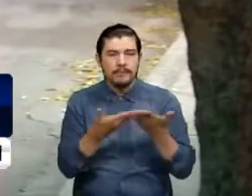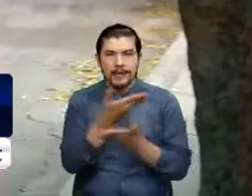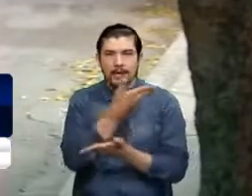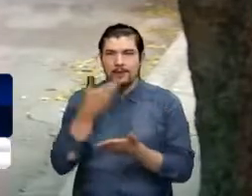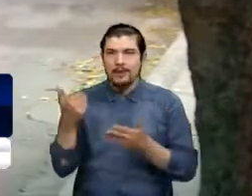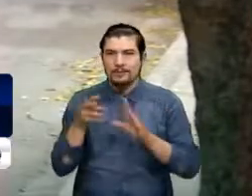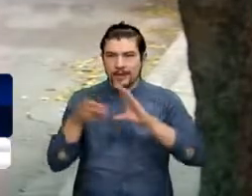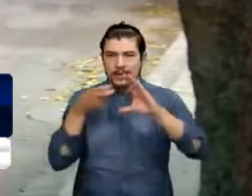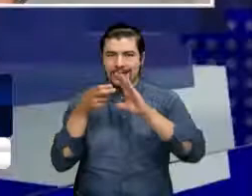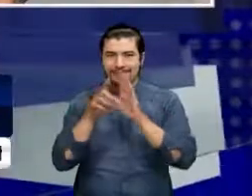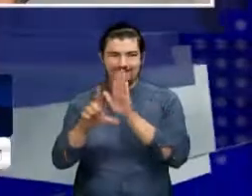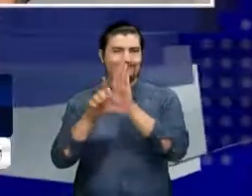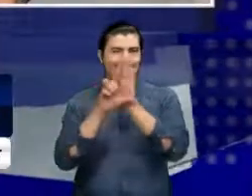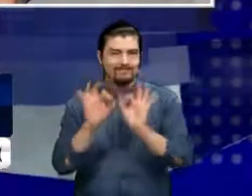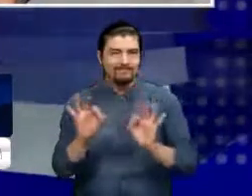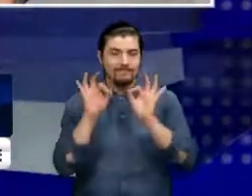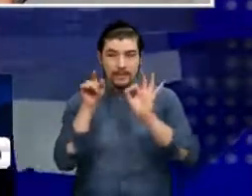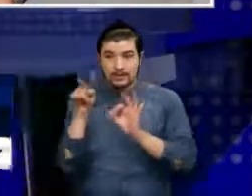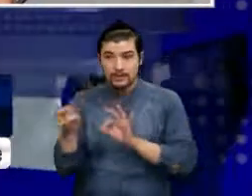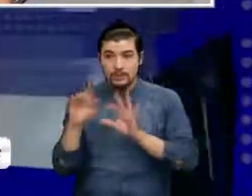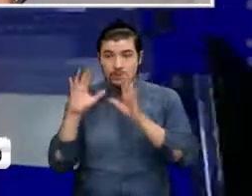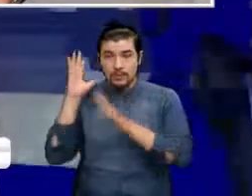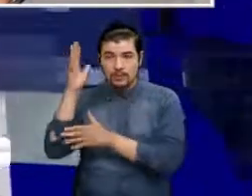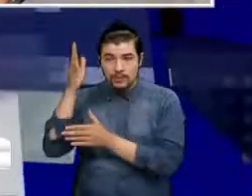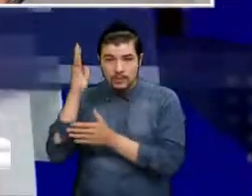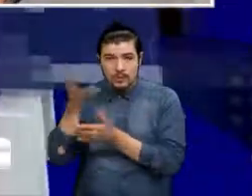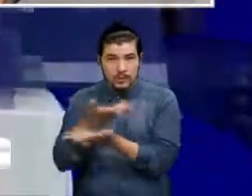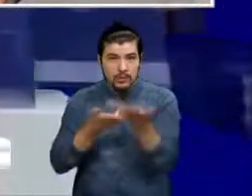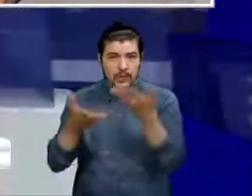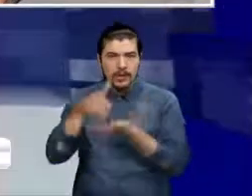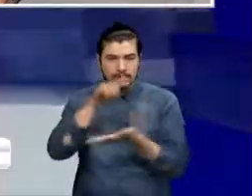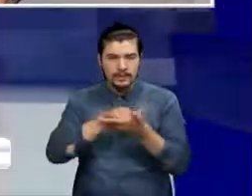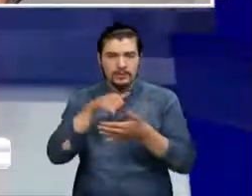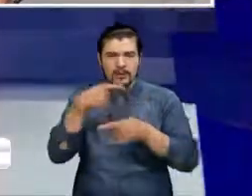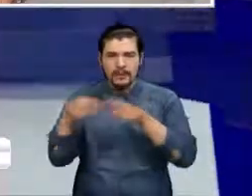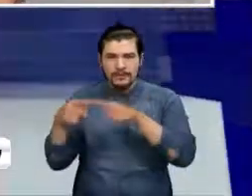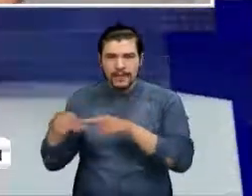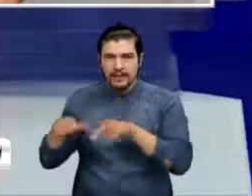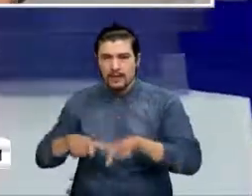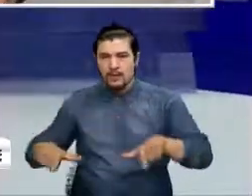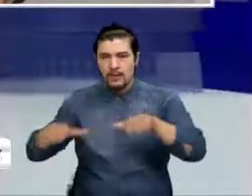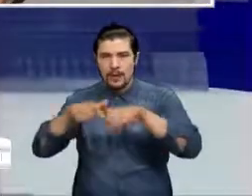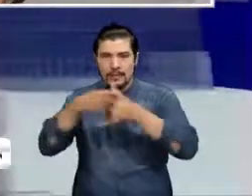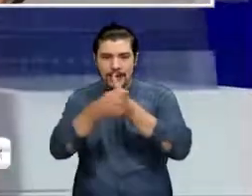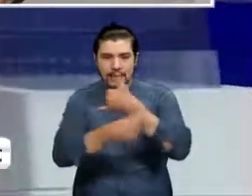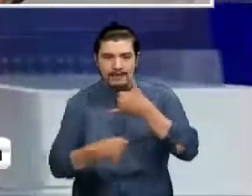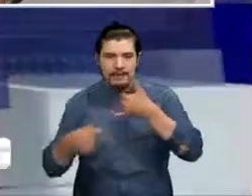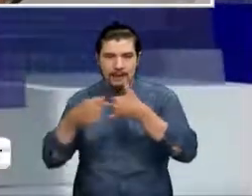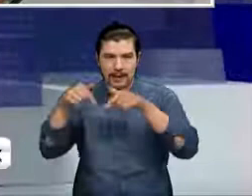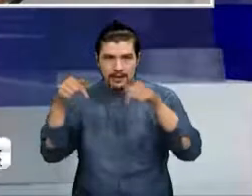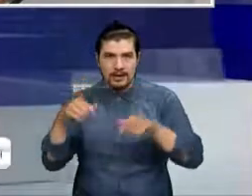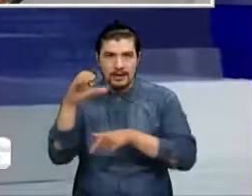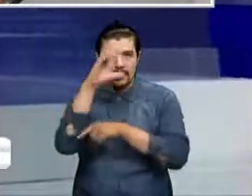en diferentes departamentos del país. Compañeros y televidentes, hasta aquí toda la información. Con la cámara de David García